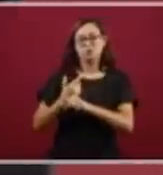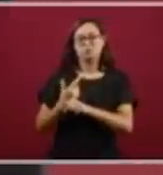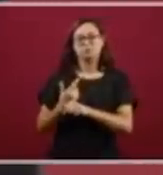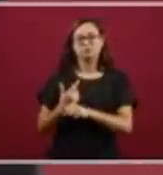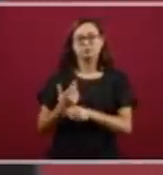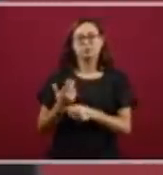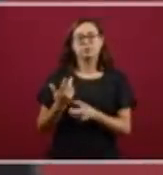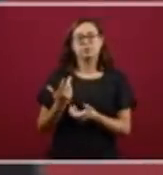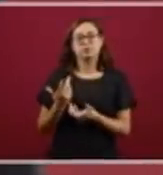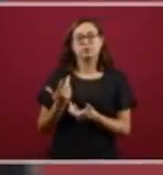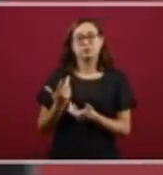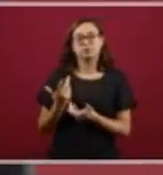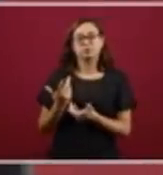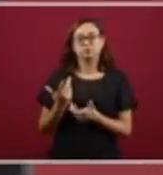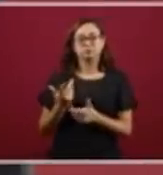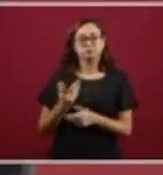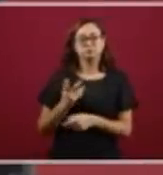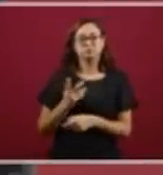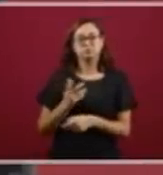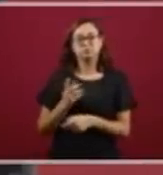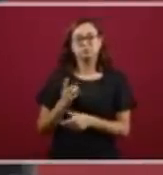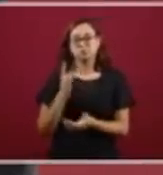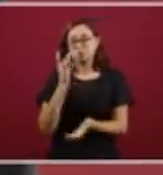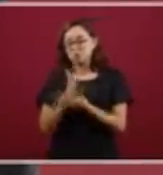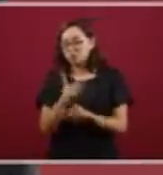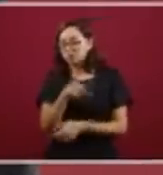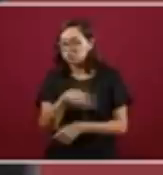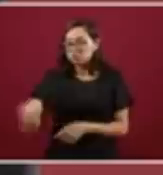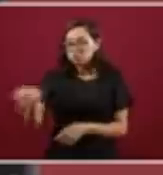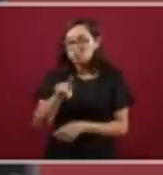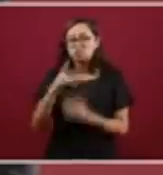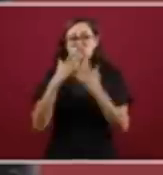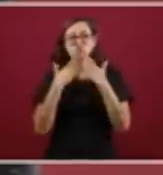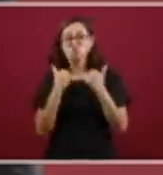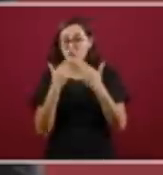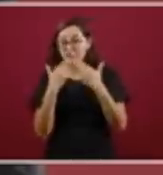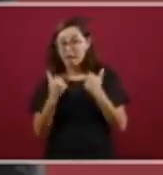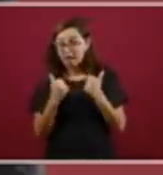solo para los que no tenían